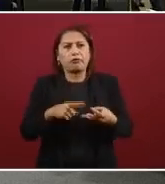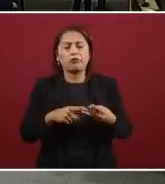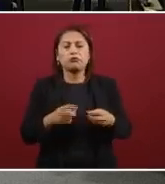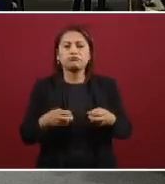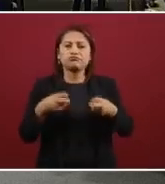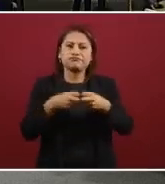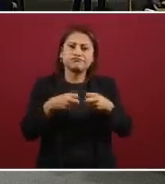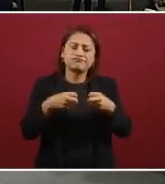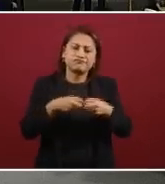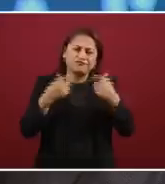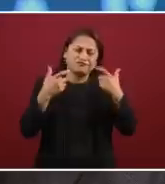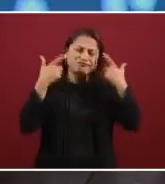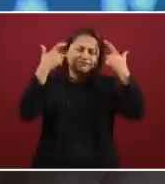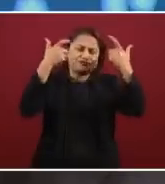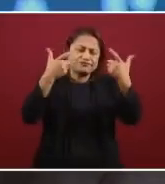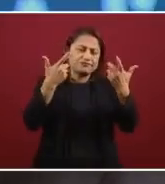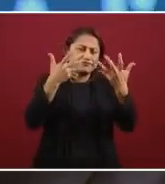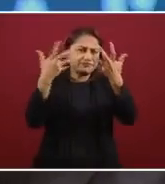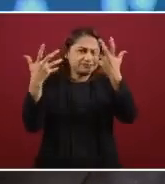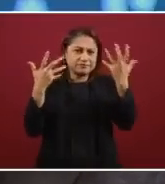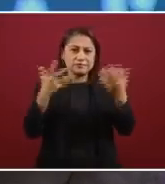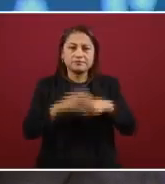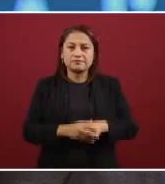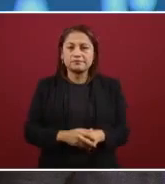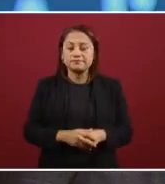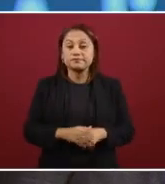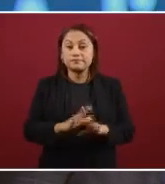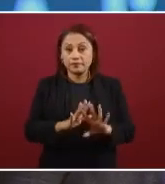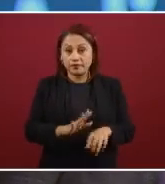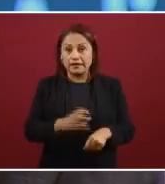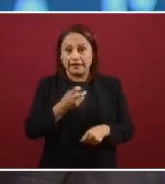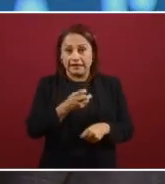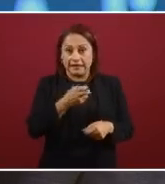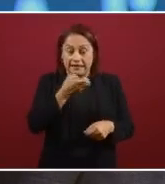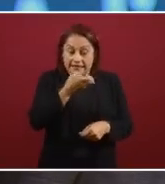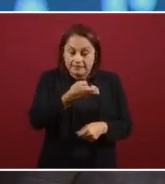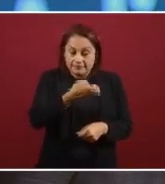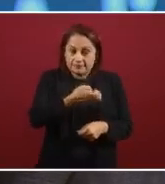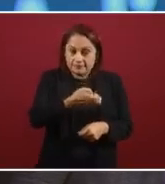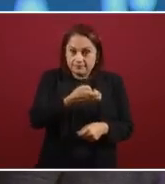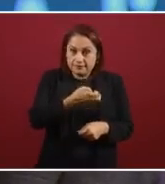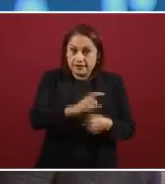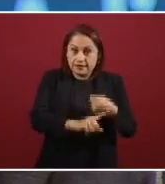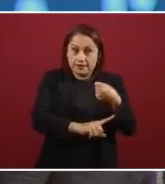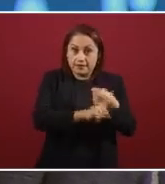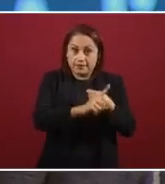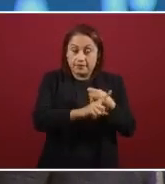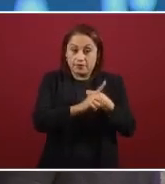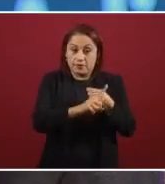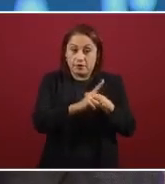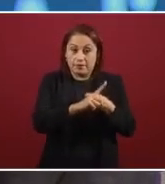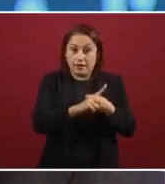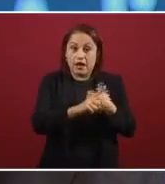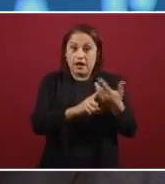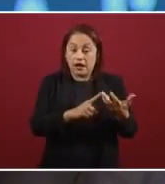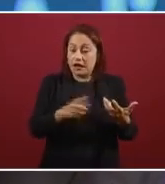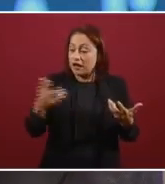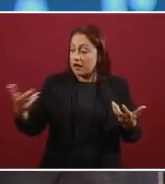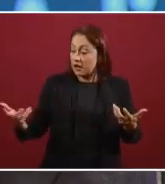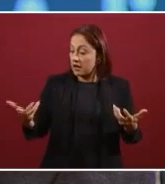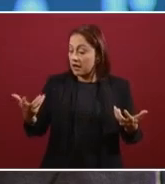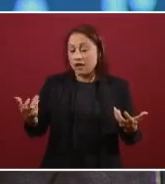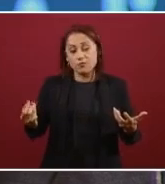y de sentido de pertenencia. Entonces, un primer elemento enganchador es la sustancia en sí misma y sus